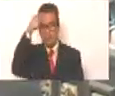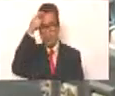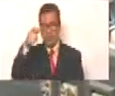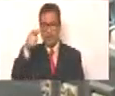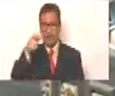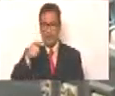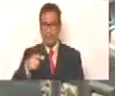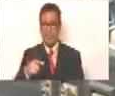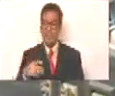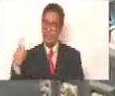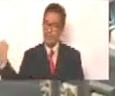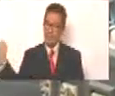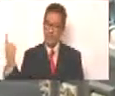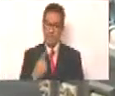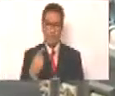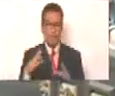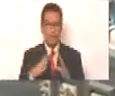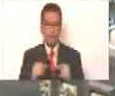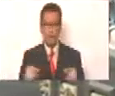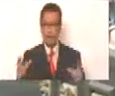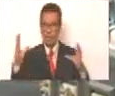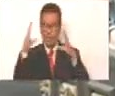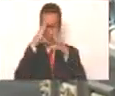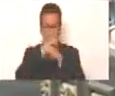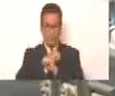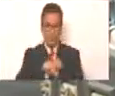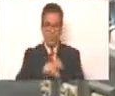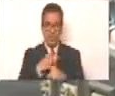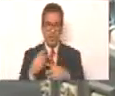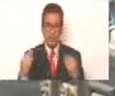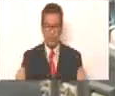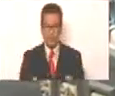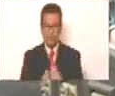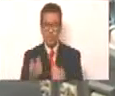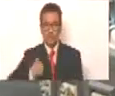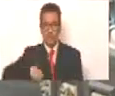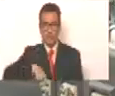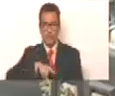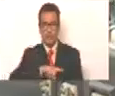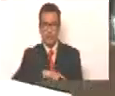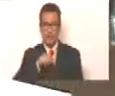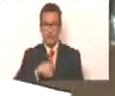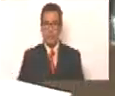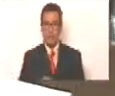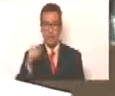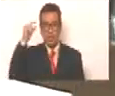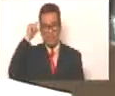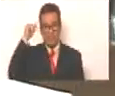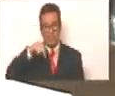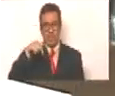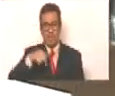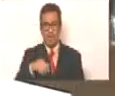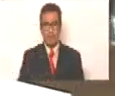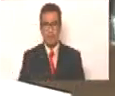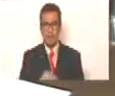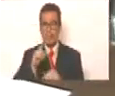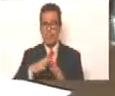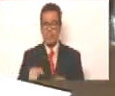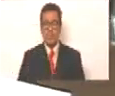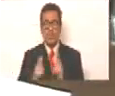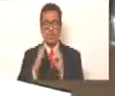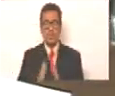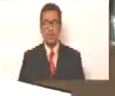movilizaron toda la noche para estar con nosotros hoy acá, a las autoridades, al gobernador